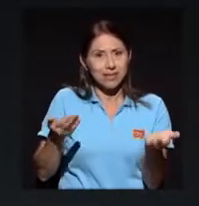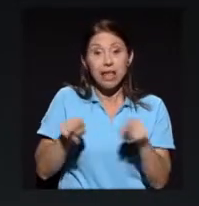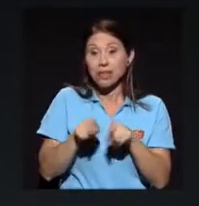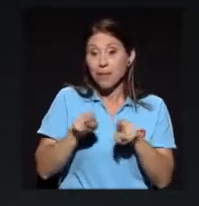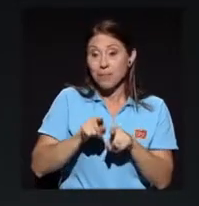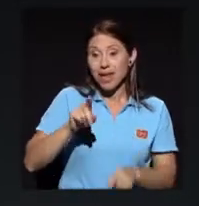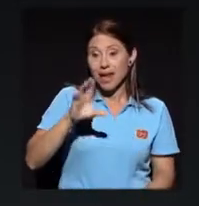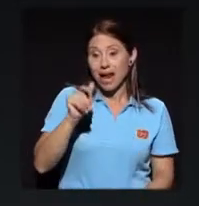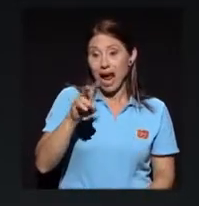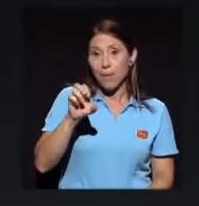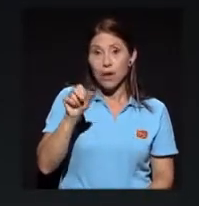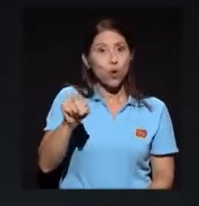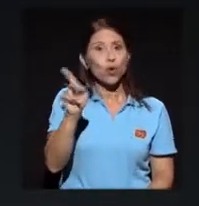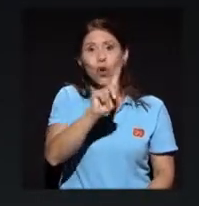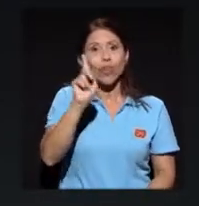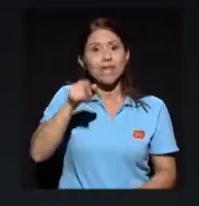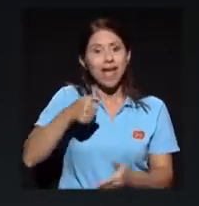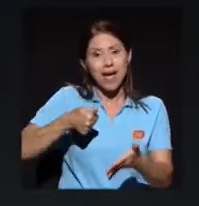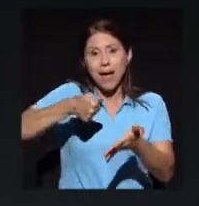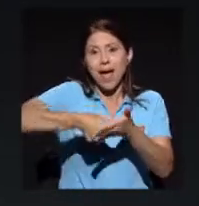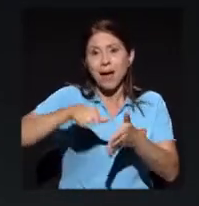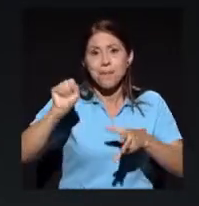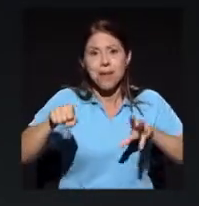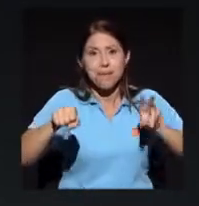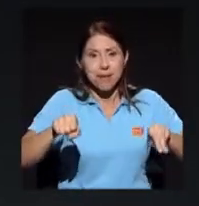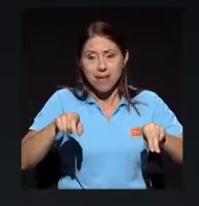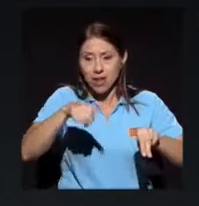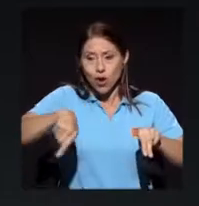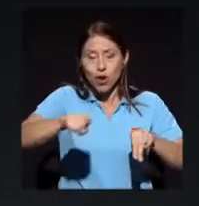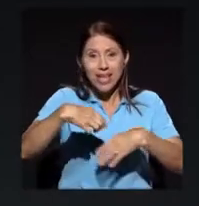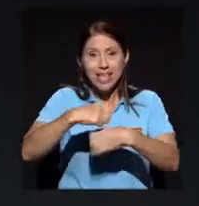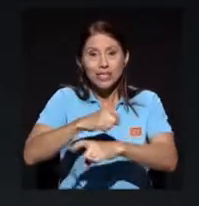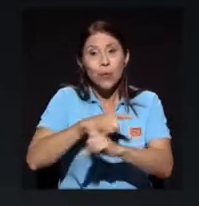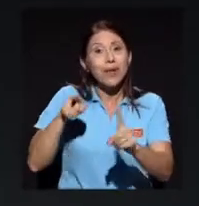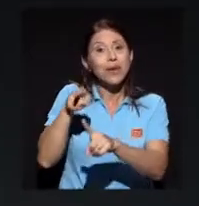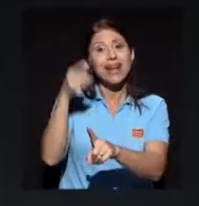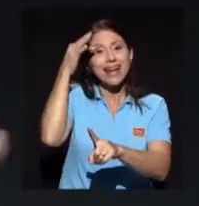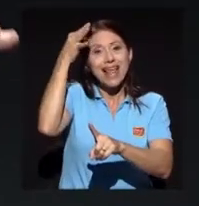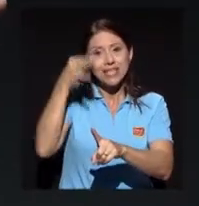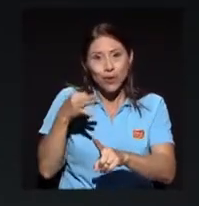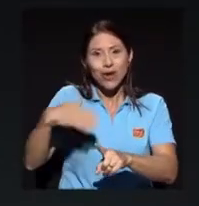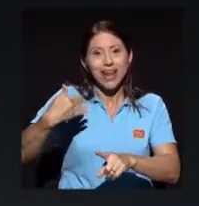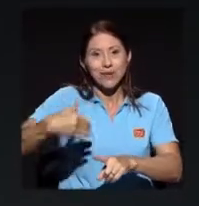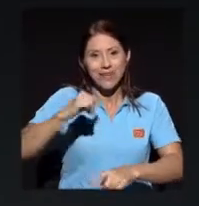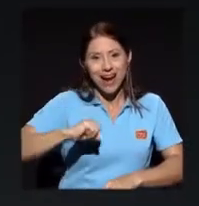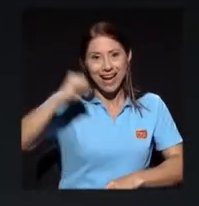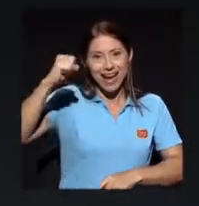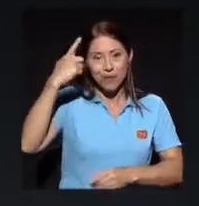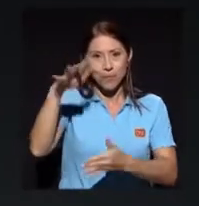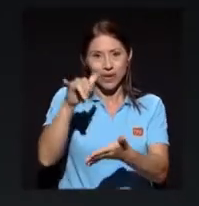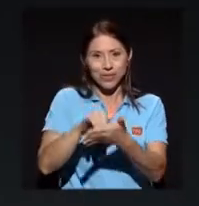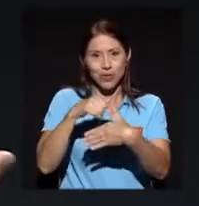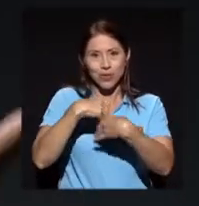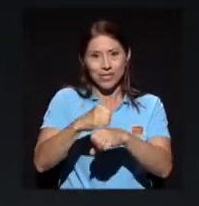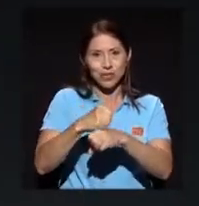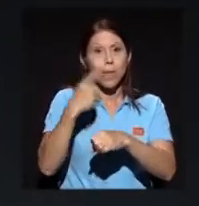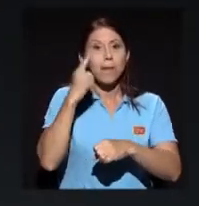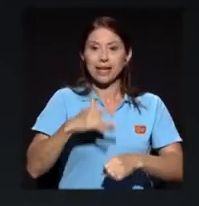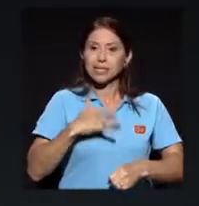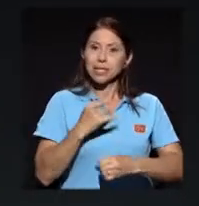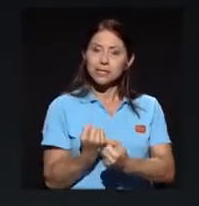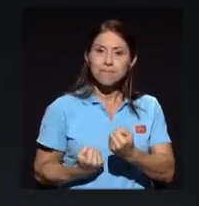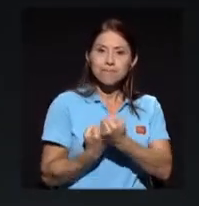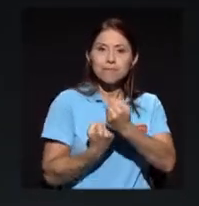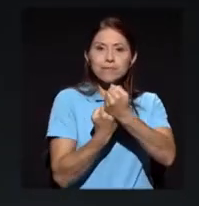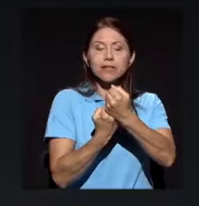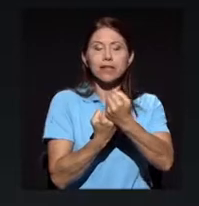plebiscito que hizo pero creyó que lo iba a ganar y por eso lo hizo para salir reforzado y